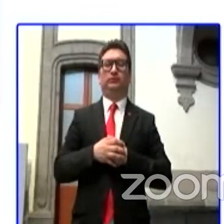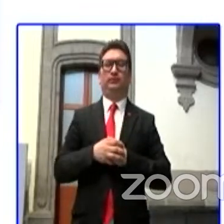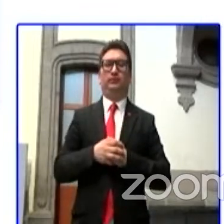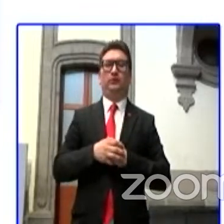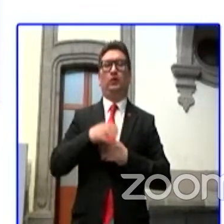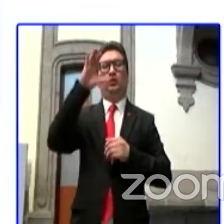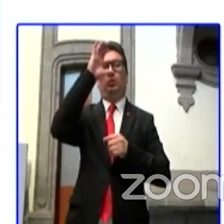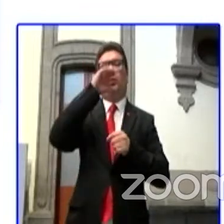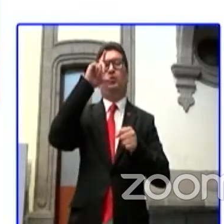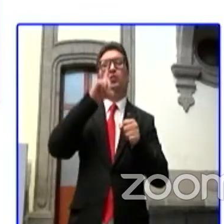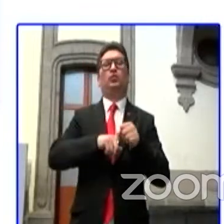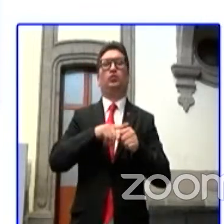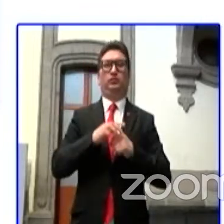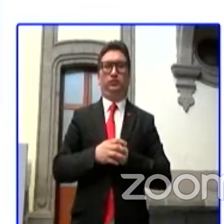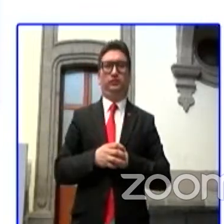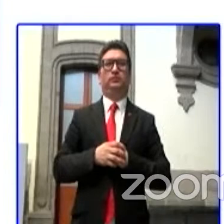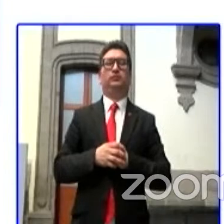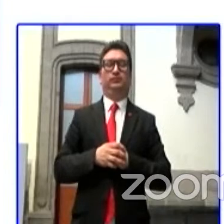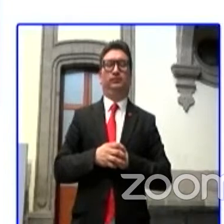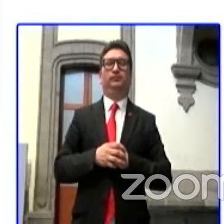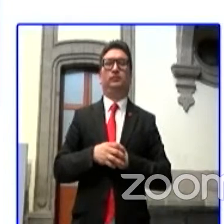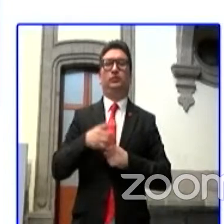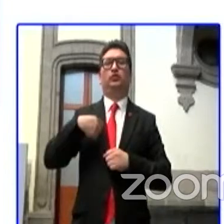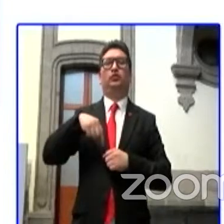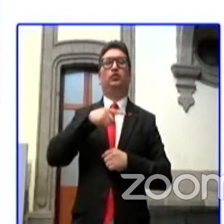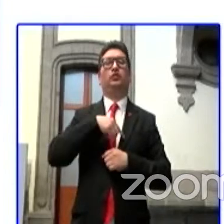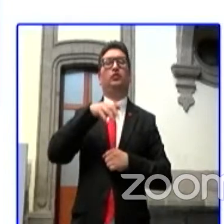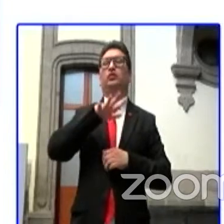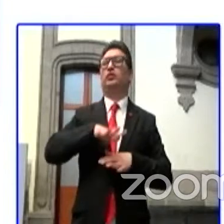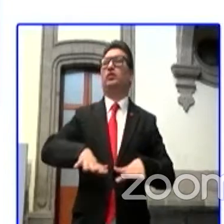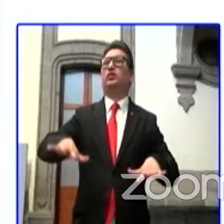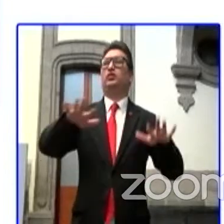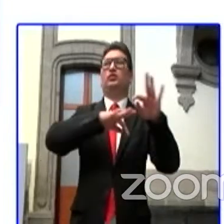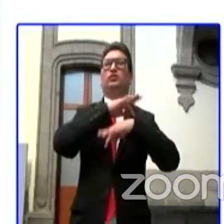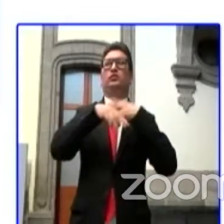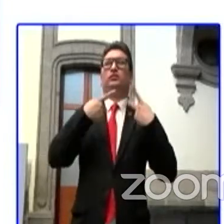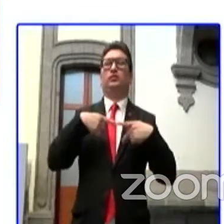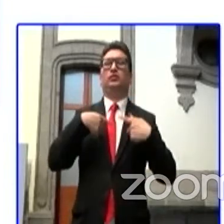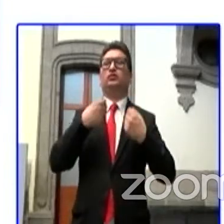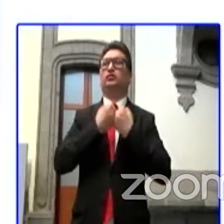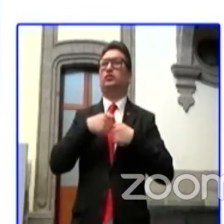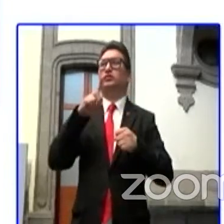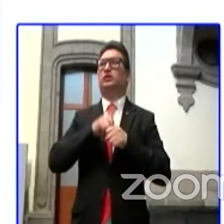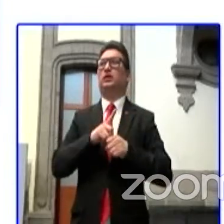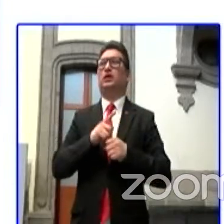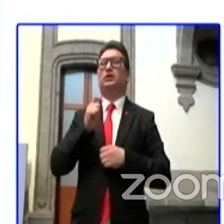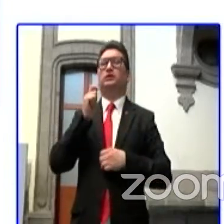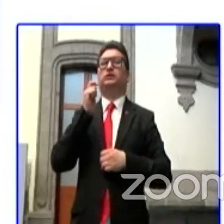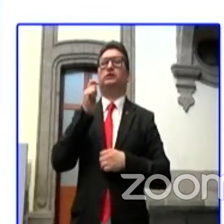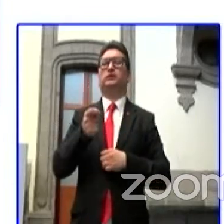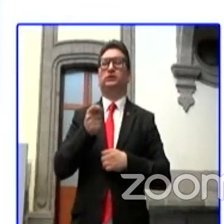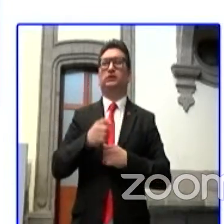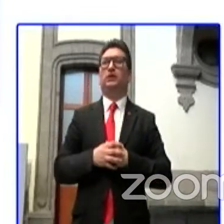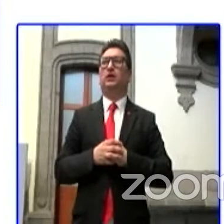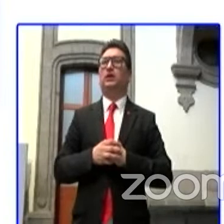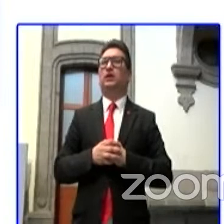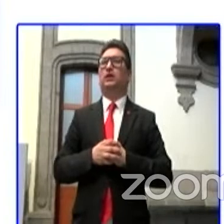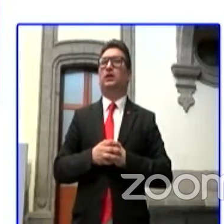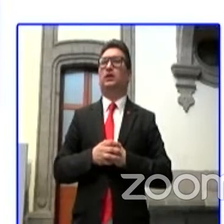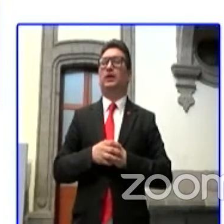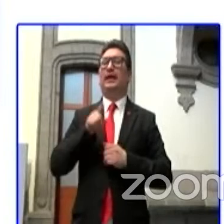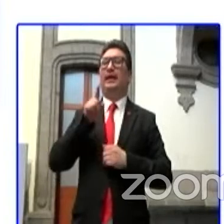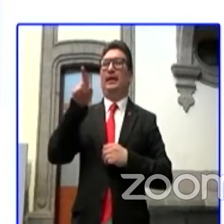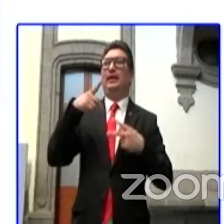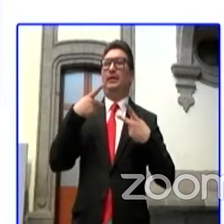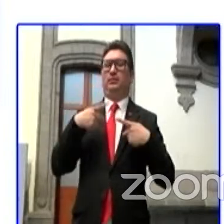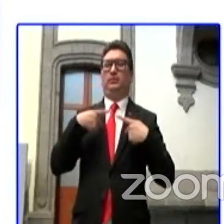cultural. Vivimos en una sociedad que tiene, esa sociedad tiene